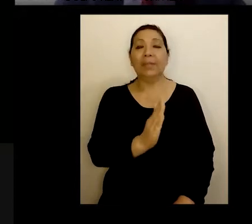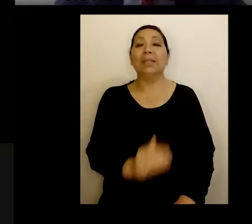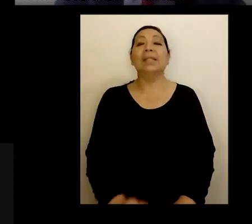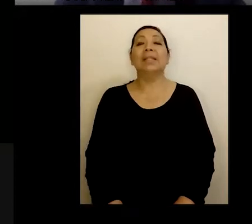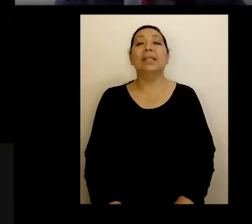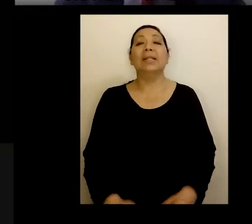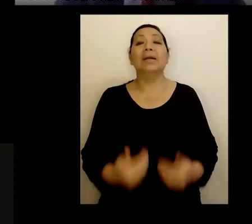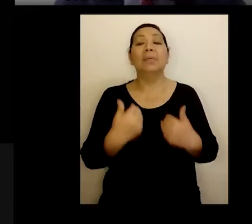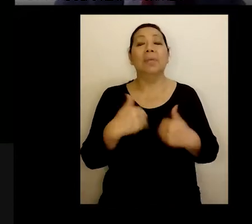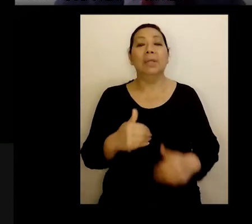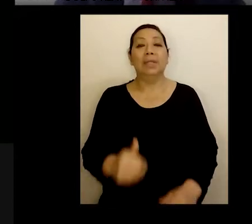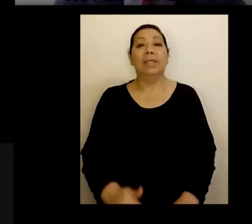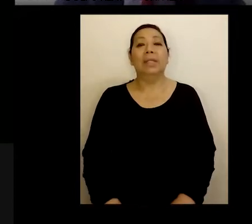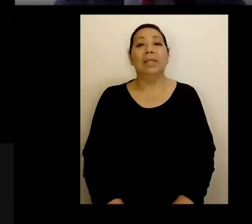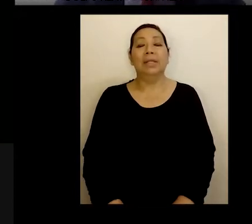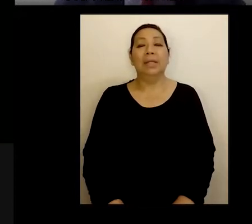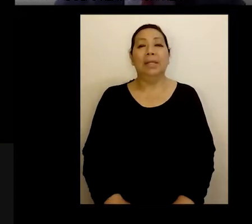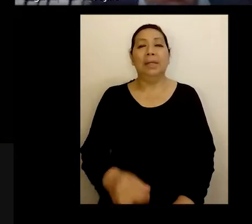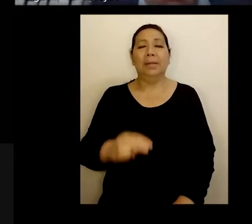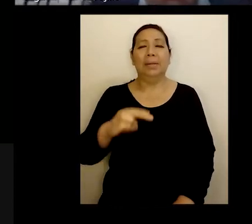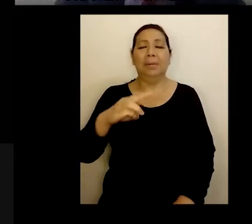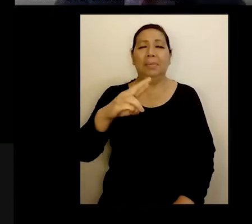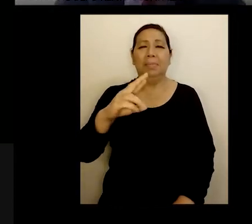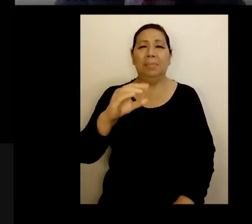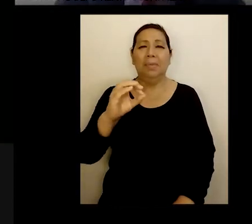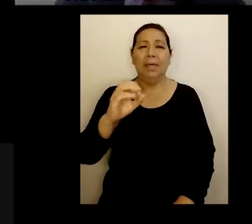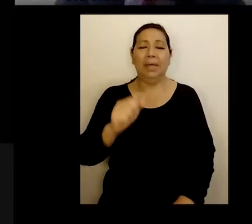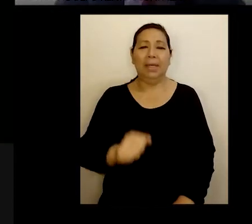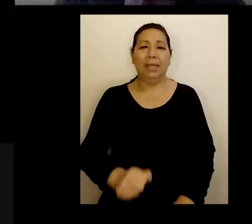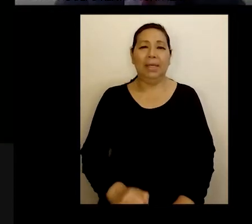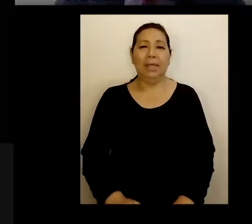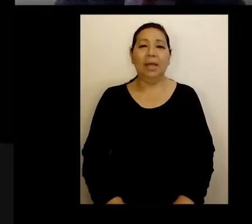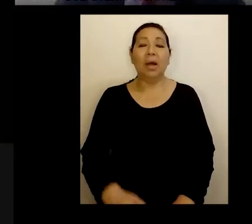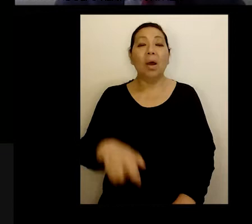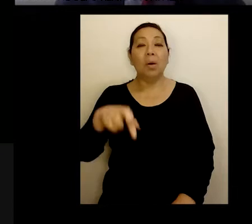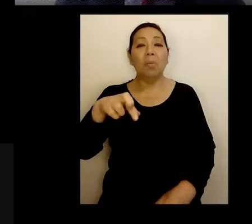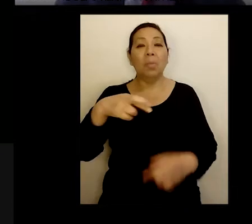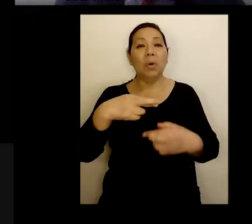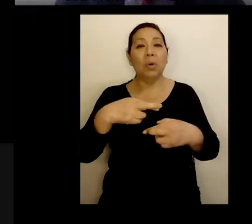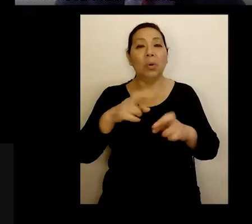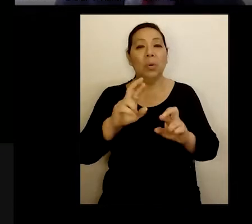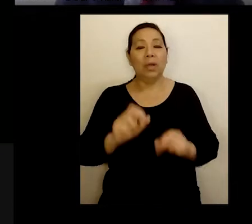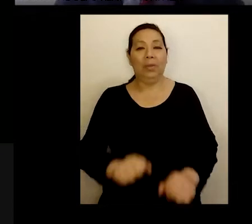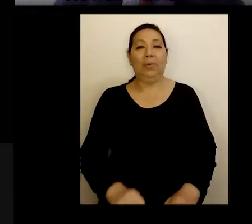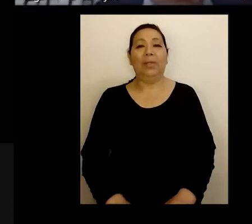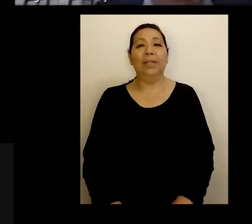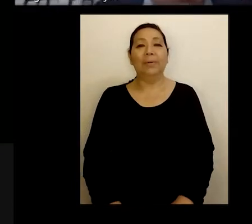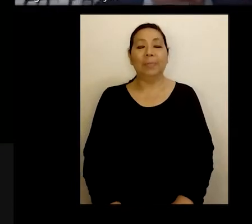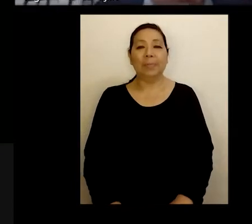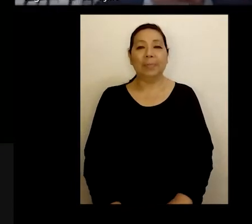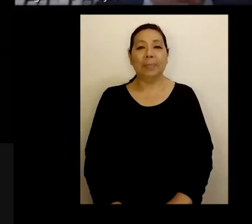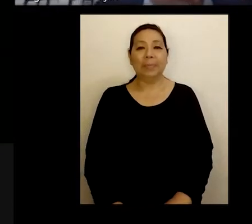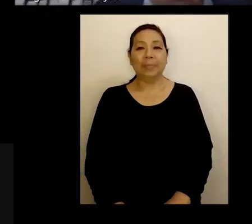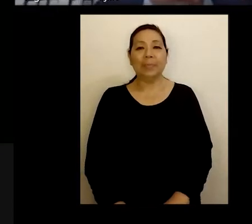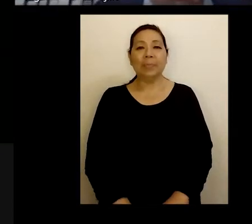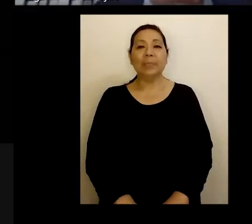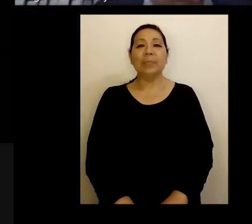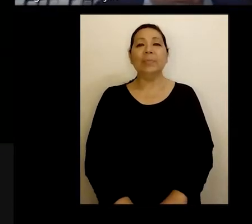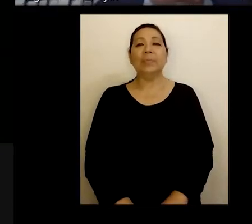demandada informará a la abogada Nieves y también en representación de la Procuraduría Pública del Poder Judicial.